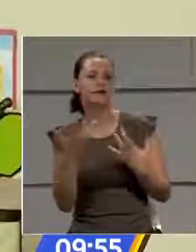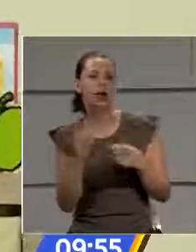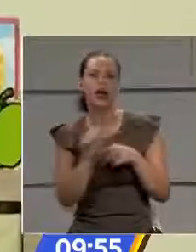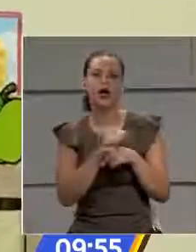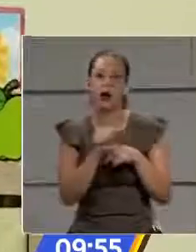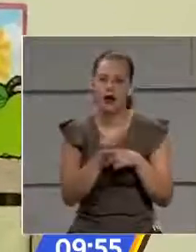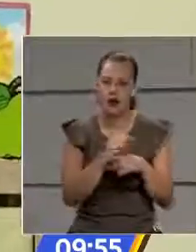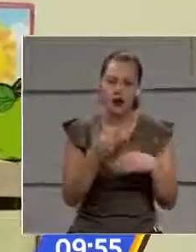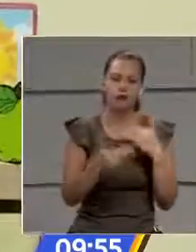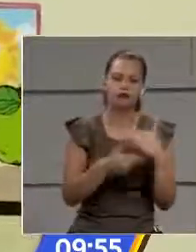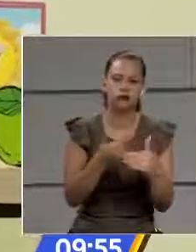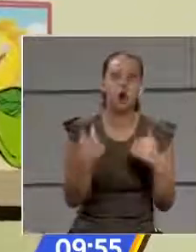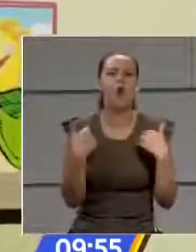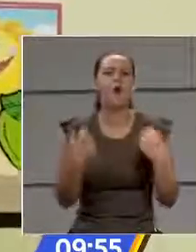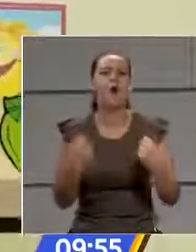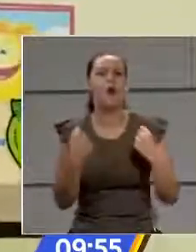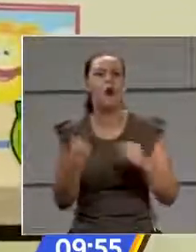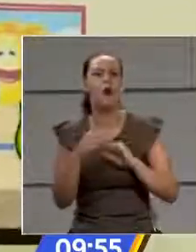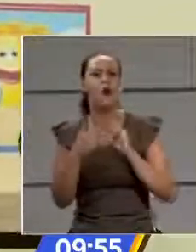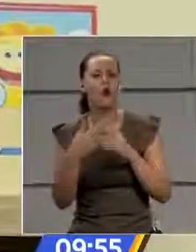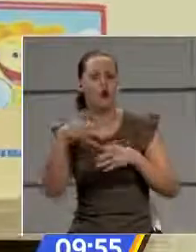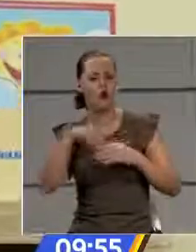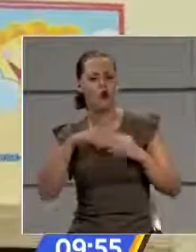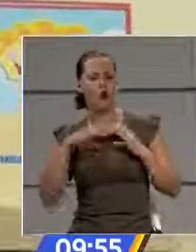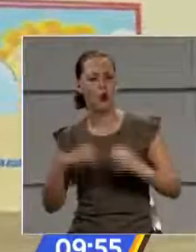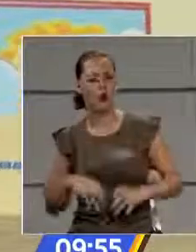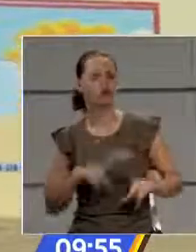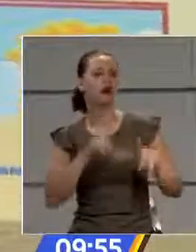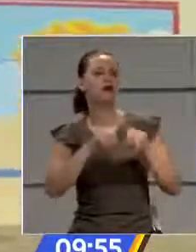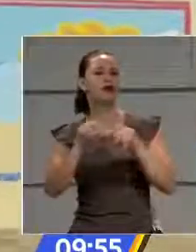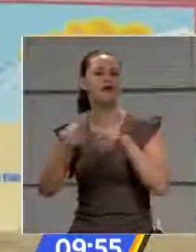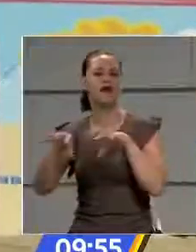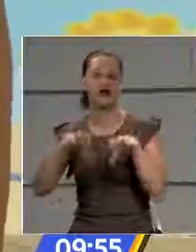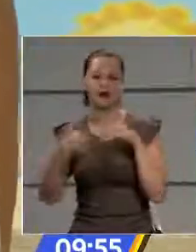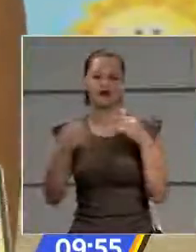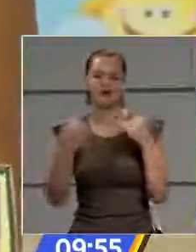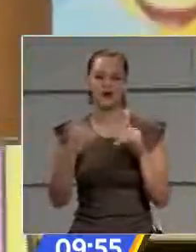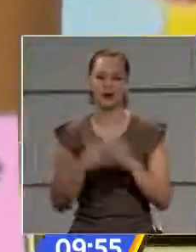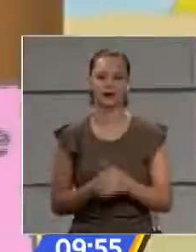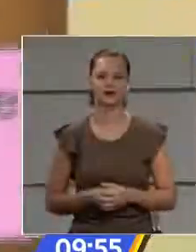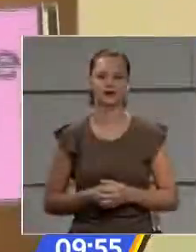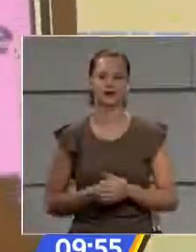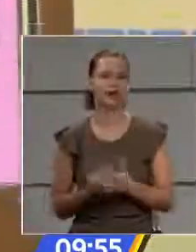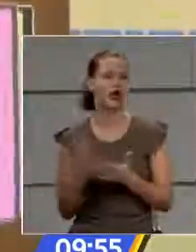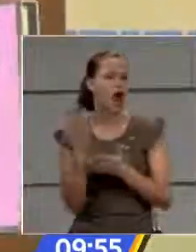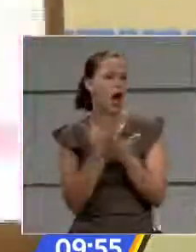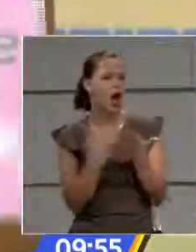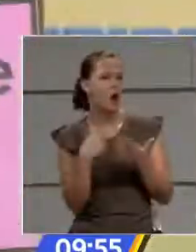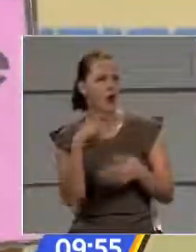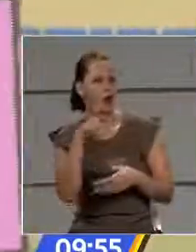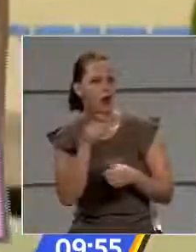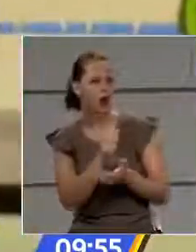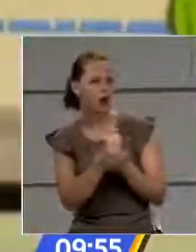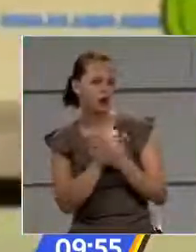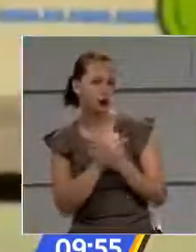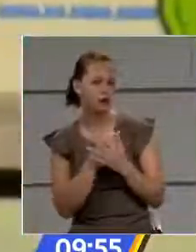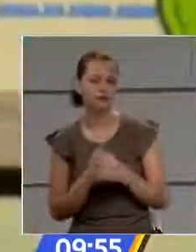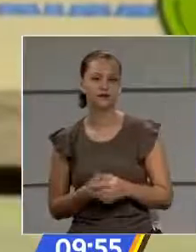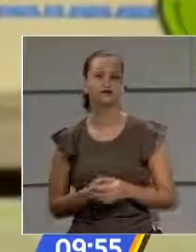ya vimos, ¿verdad? Cómo podemos ejercitar todos nuestros órganos con diferentes actividades y juegos. ¿Hay algo en lo que necesite